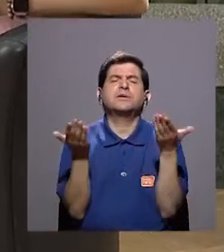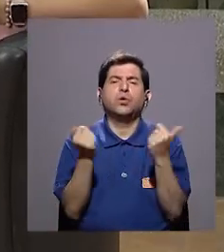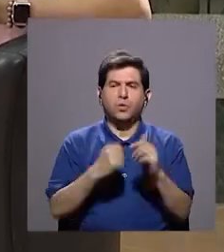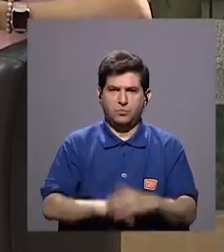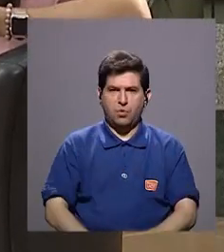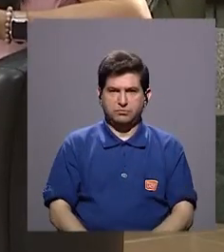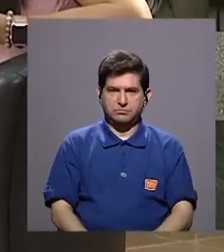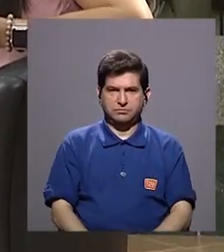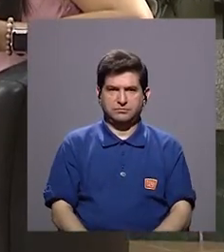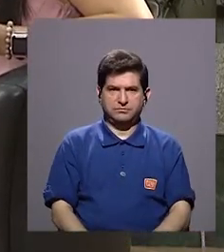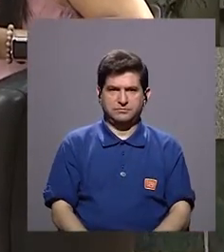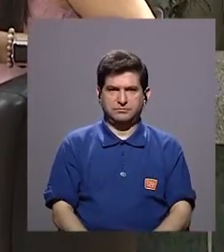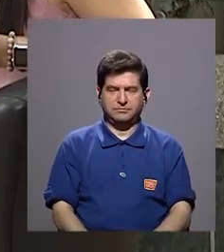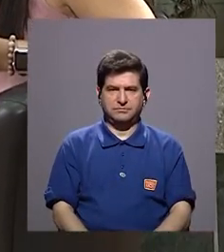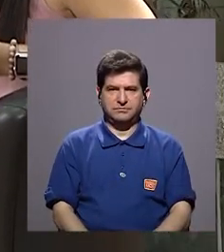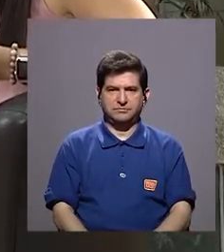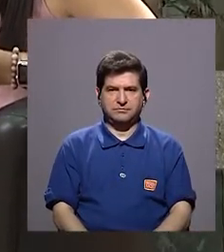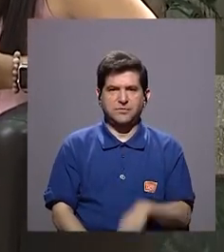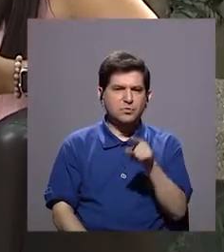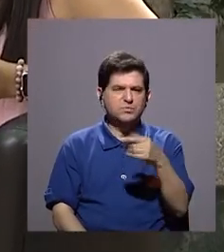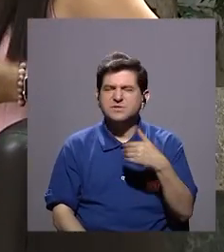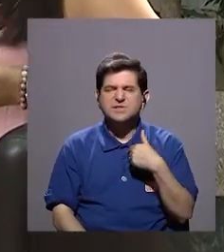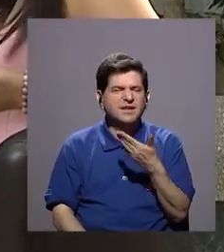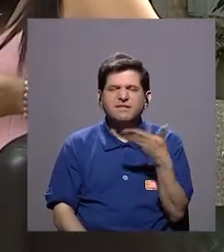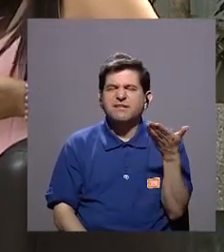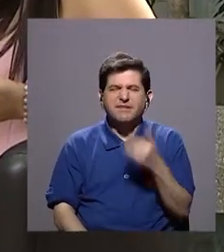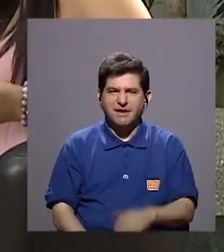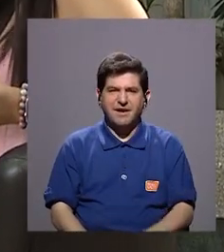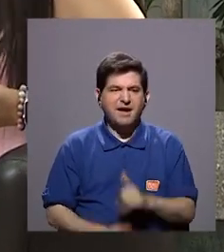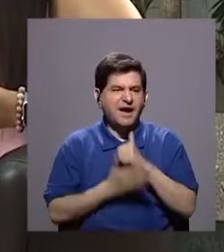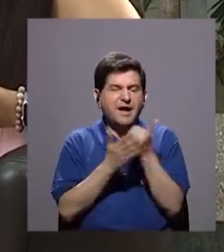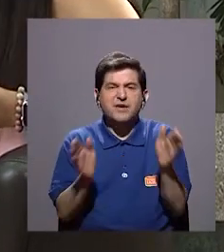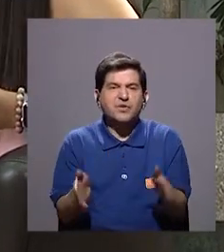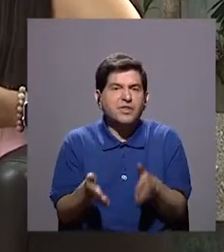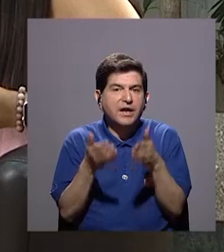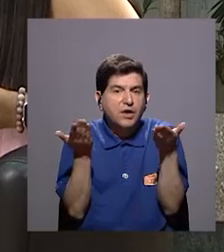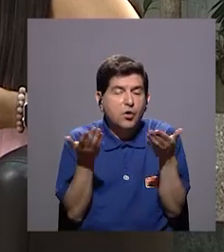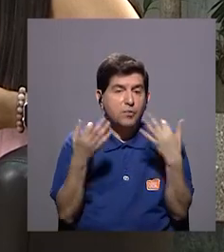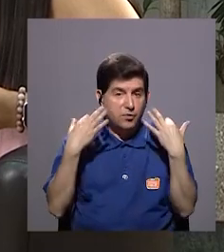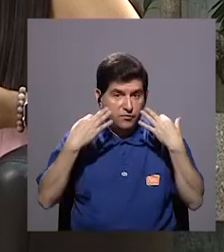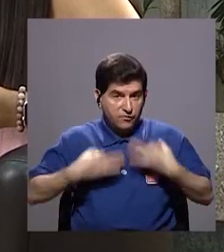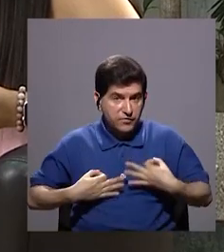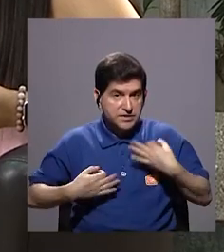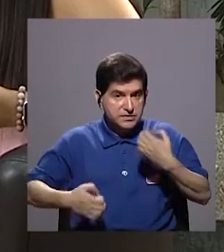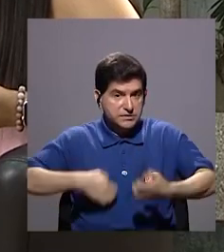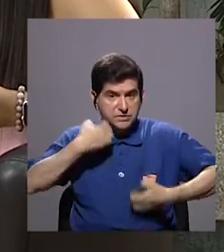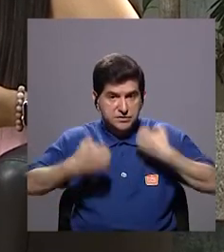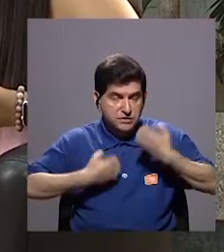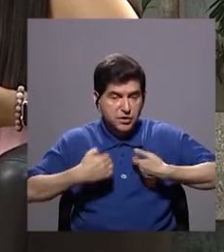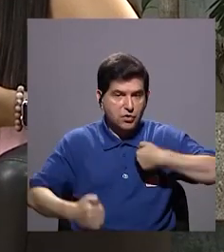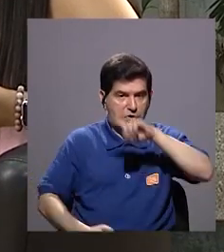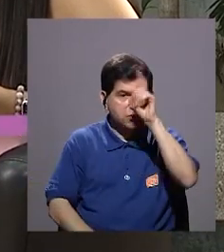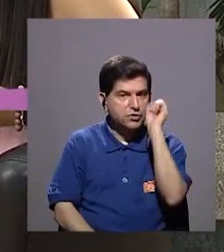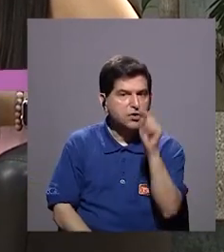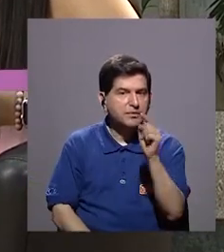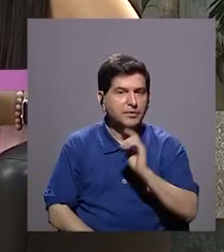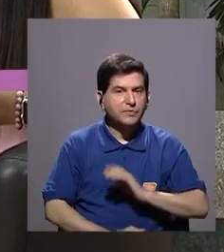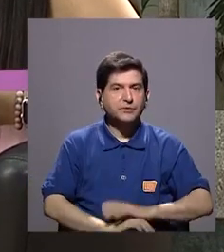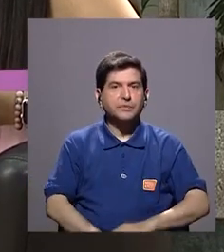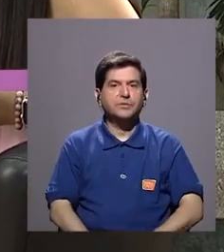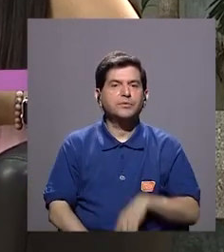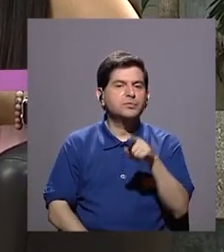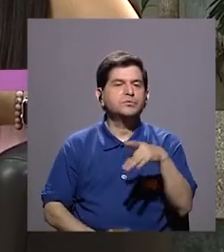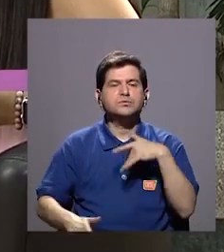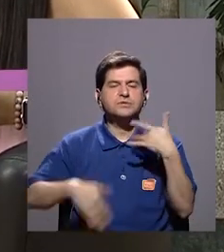siente, qué es lo que tiene, si, cómo le puedo ayudar, si es algo físico, algo emocional. Entonces yo pregunto,